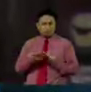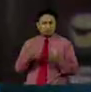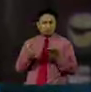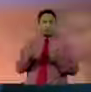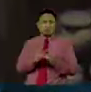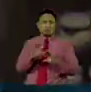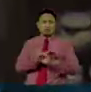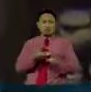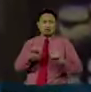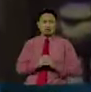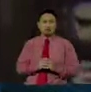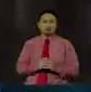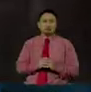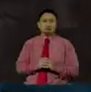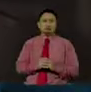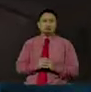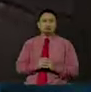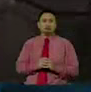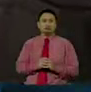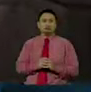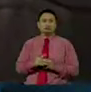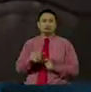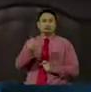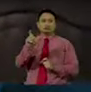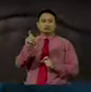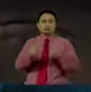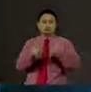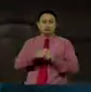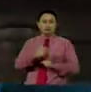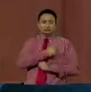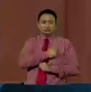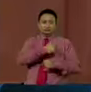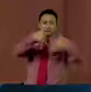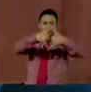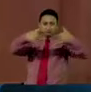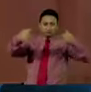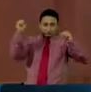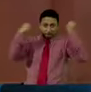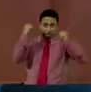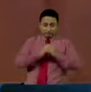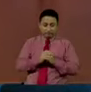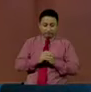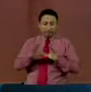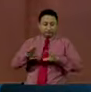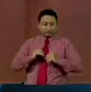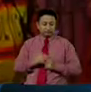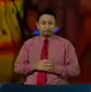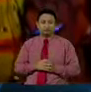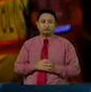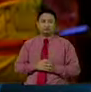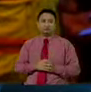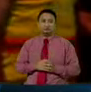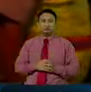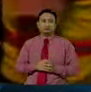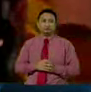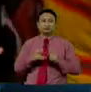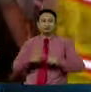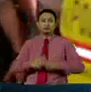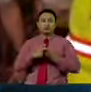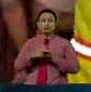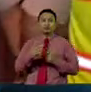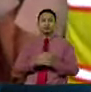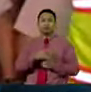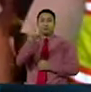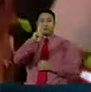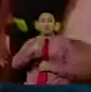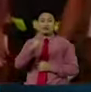Al parecer, los propietarios de los establecimientos de diversión acataron la medida, que inició el mediodía